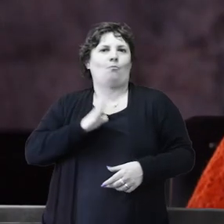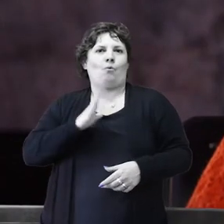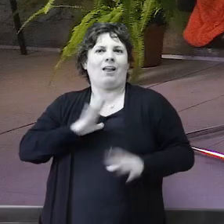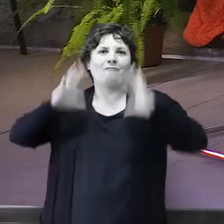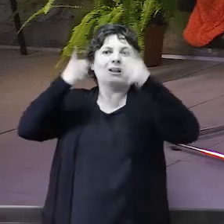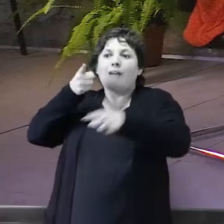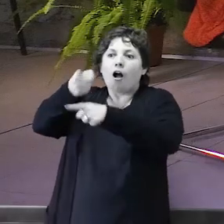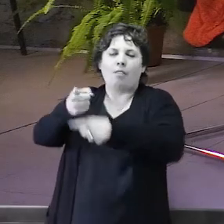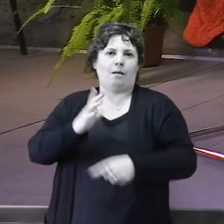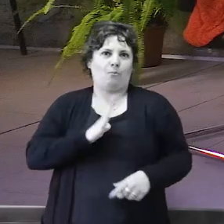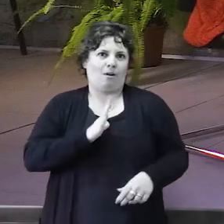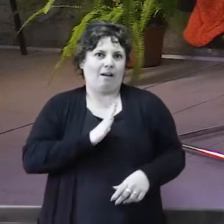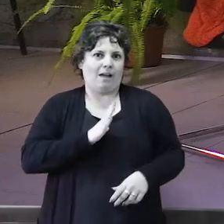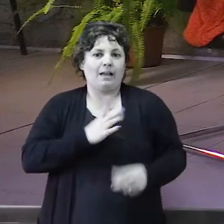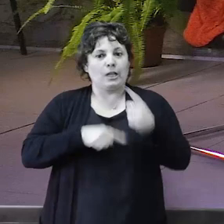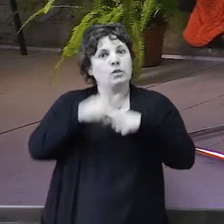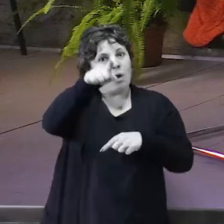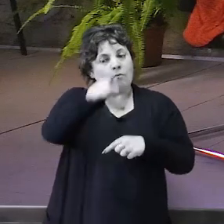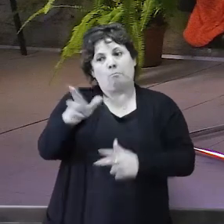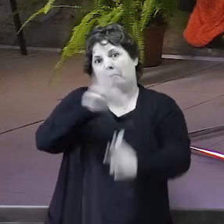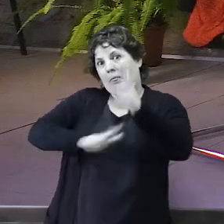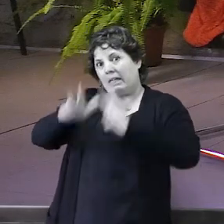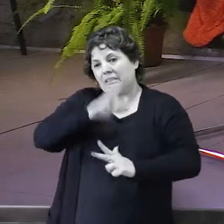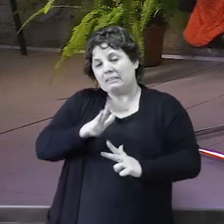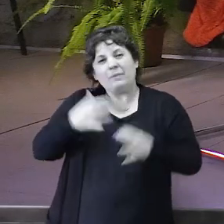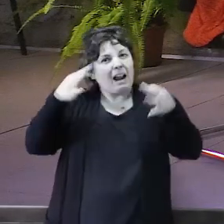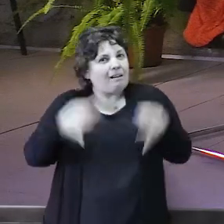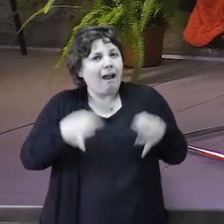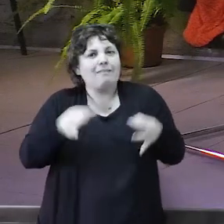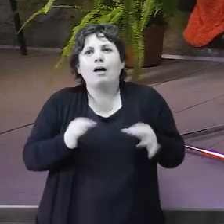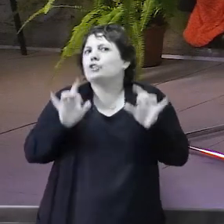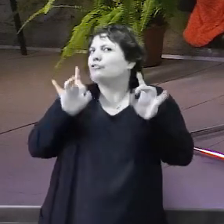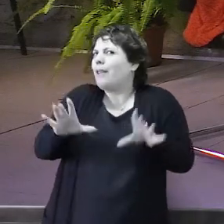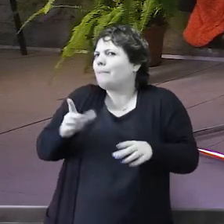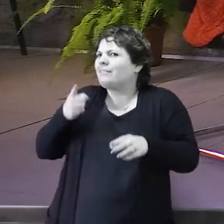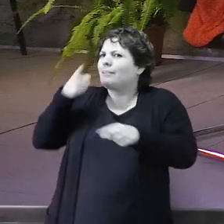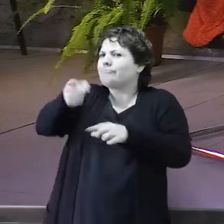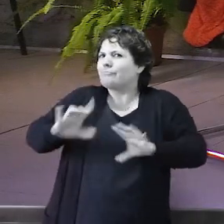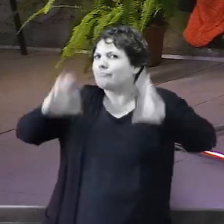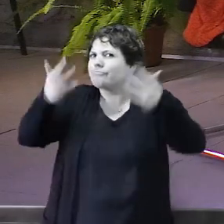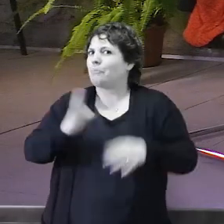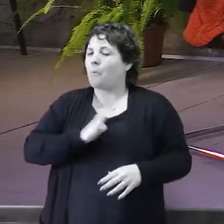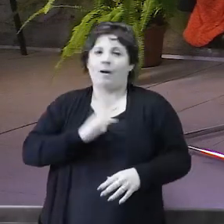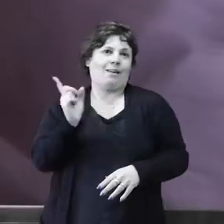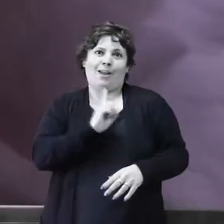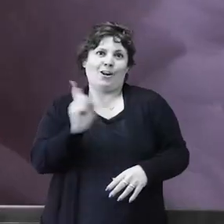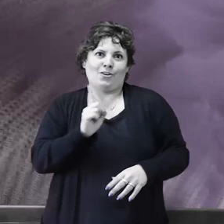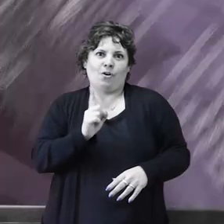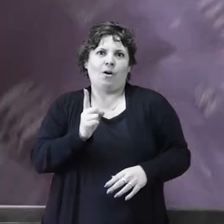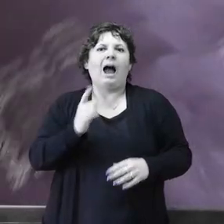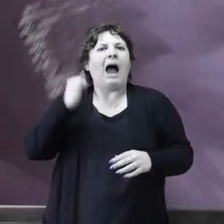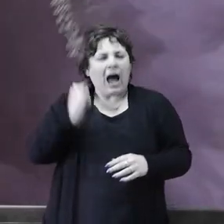ejercida hacia las mujeres. Vos estás planteando de que en realidad no es solo hacia las mujeres, sino que es un mecanismo